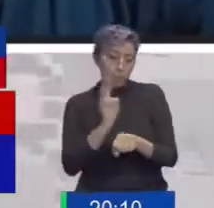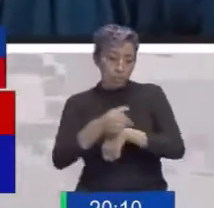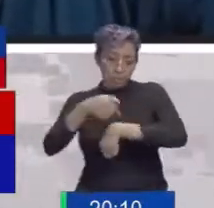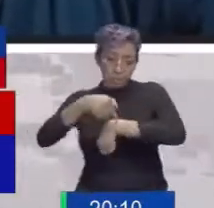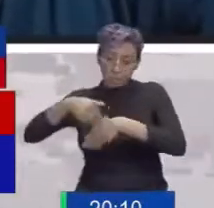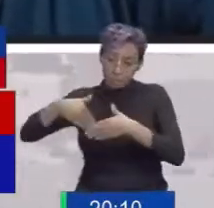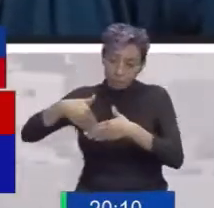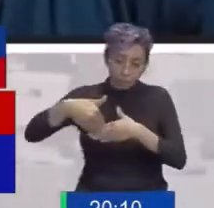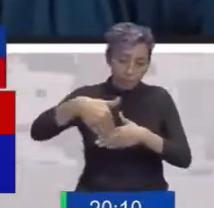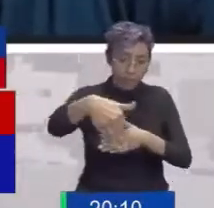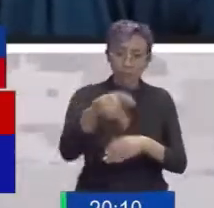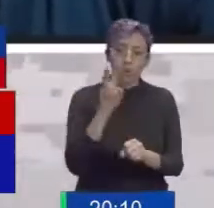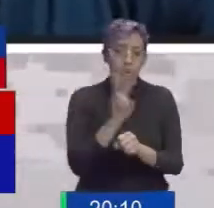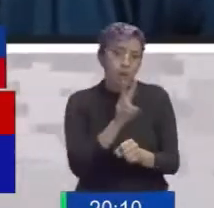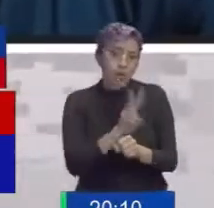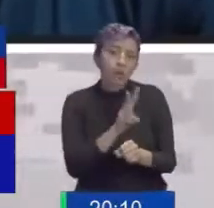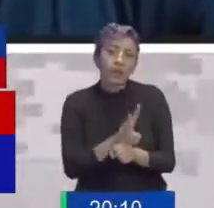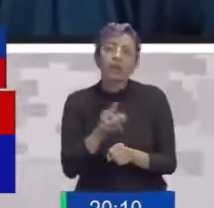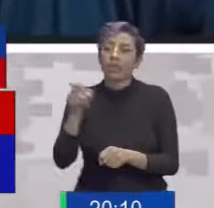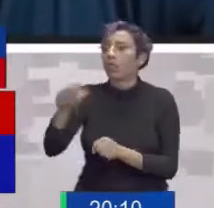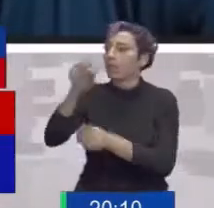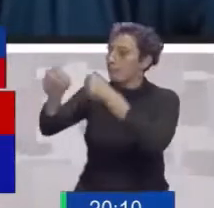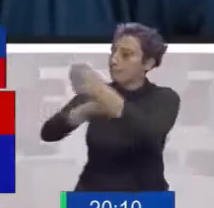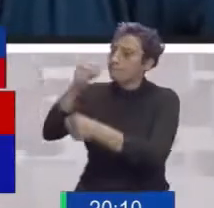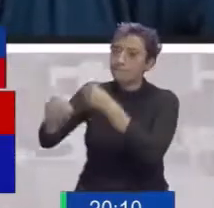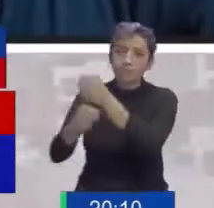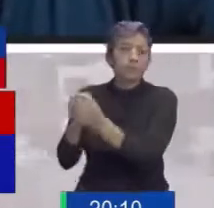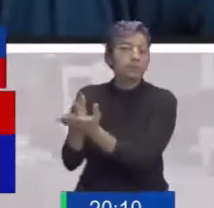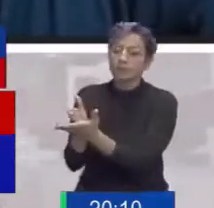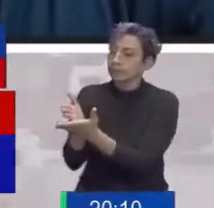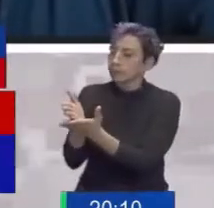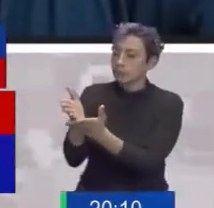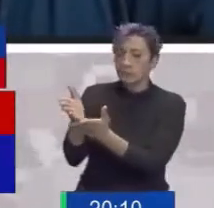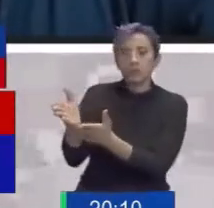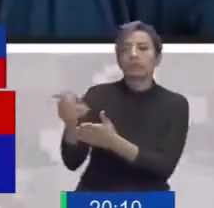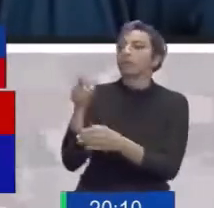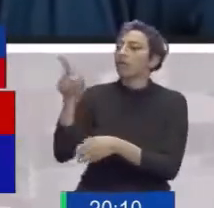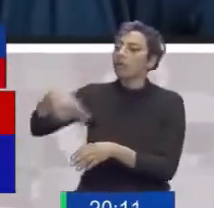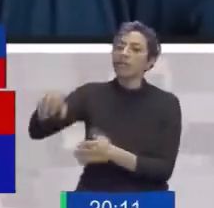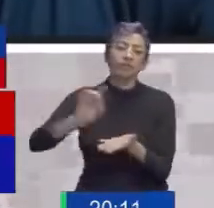su empleo y el Estado le dé